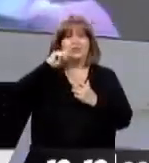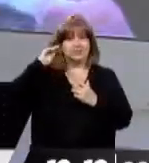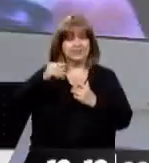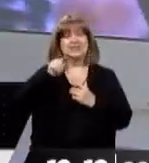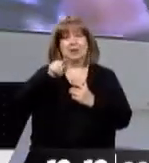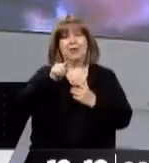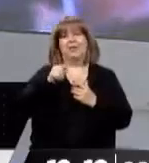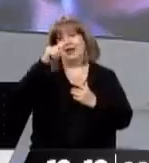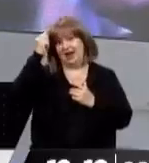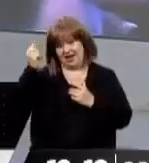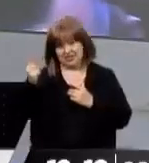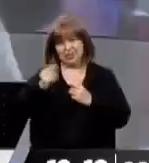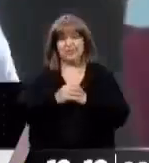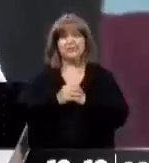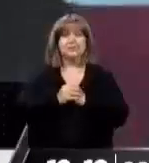provincia.